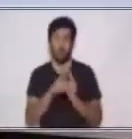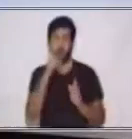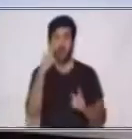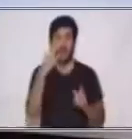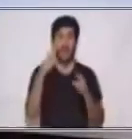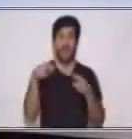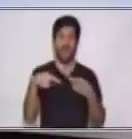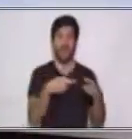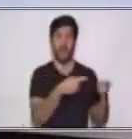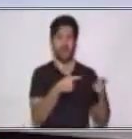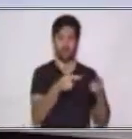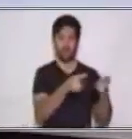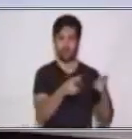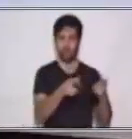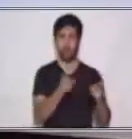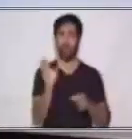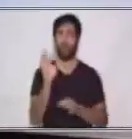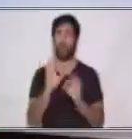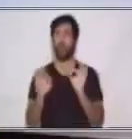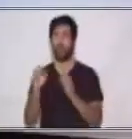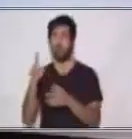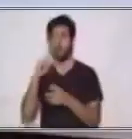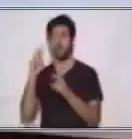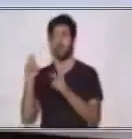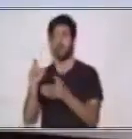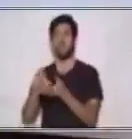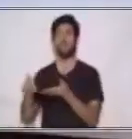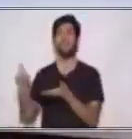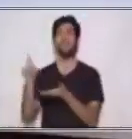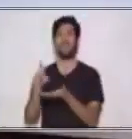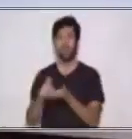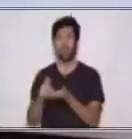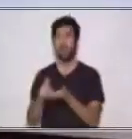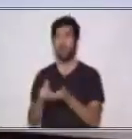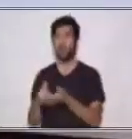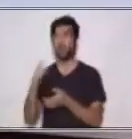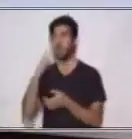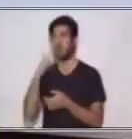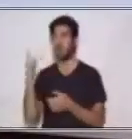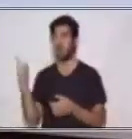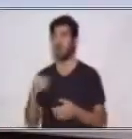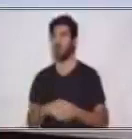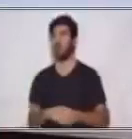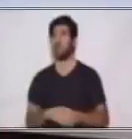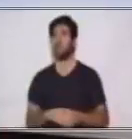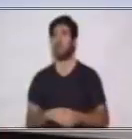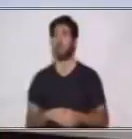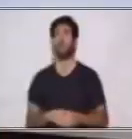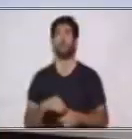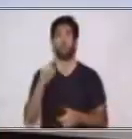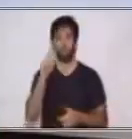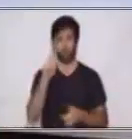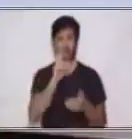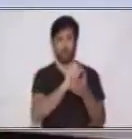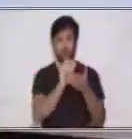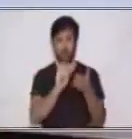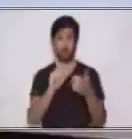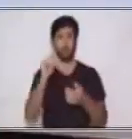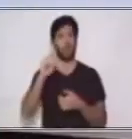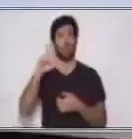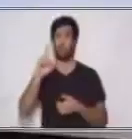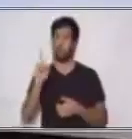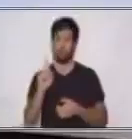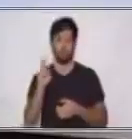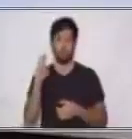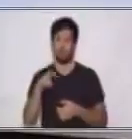ciudad, pero no forman parte del nombre propio que tú estás expresando, no es necesario escribirlo con